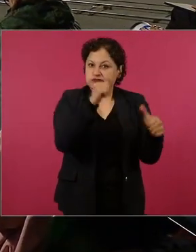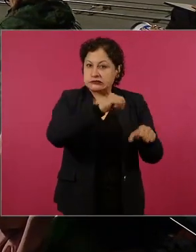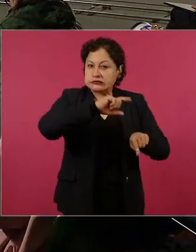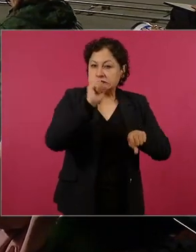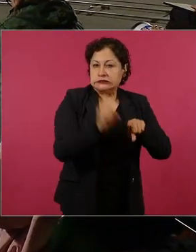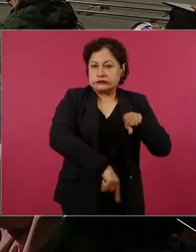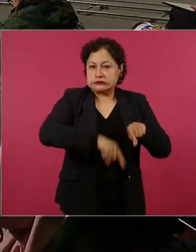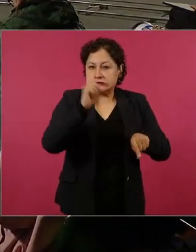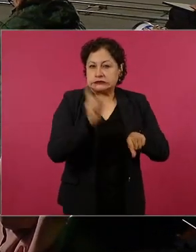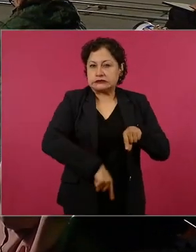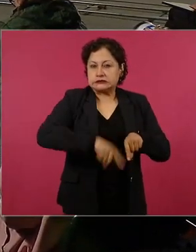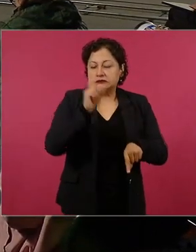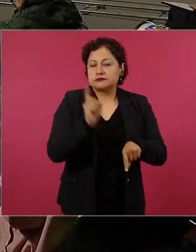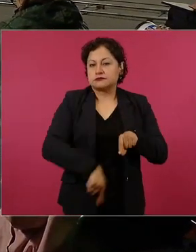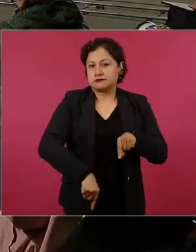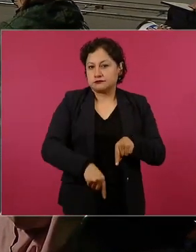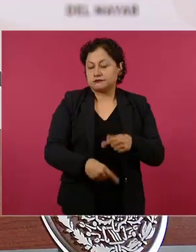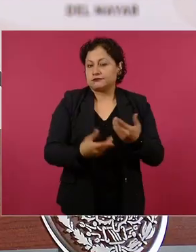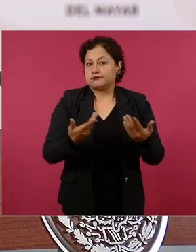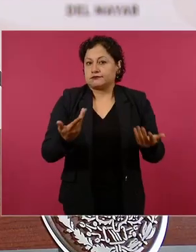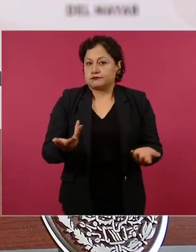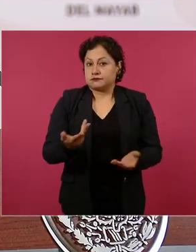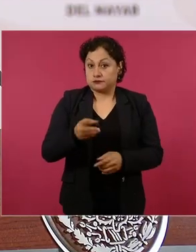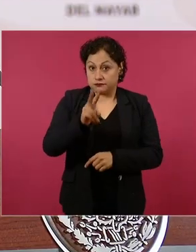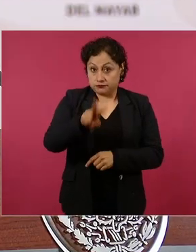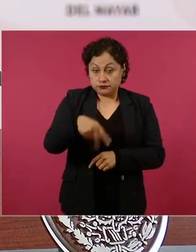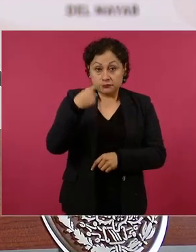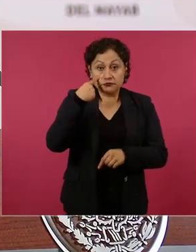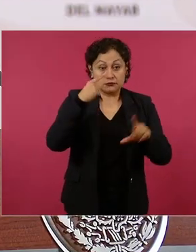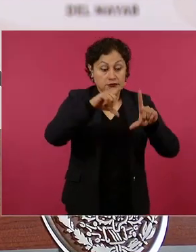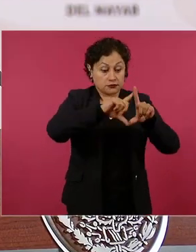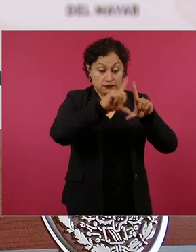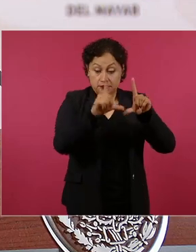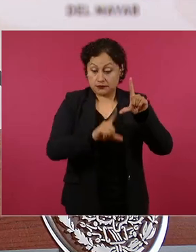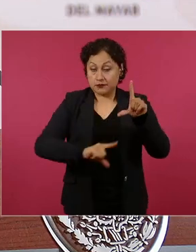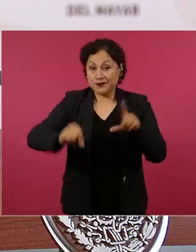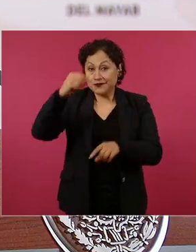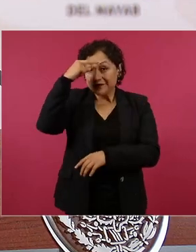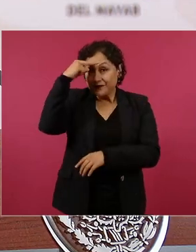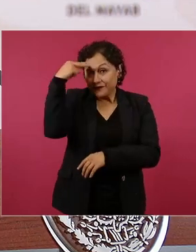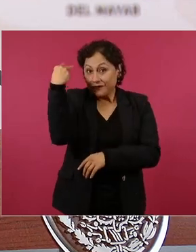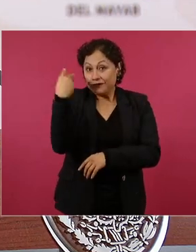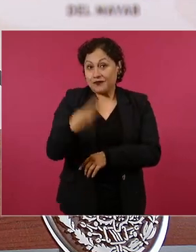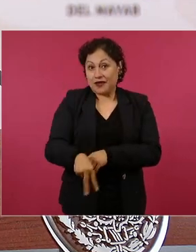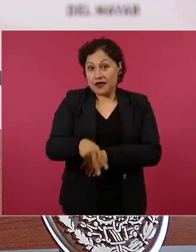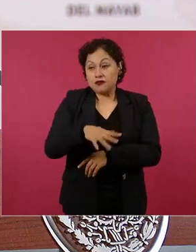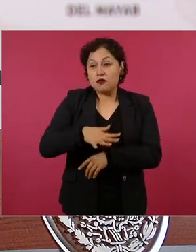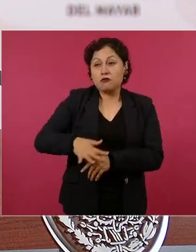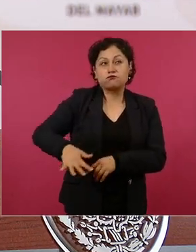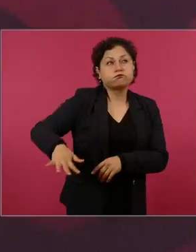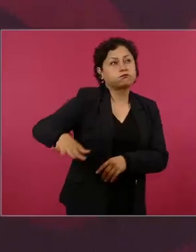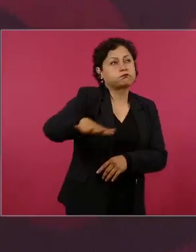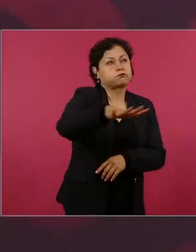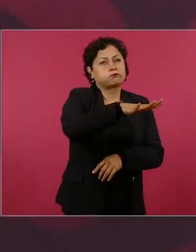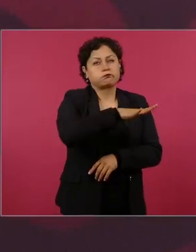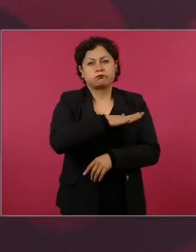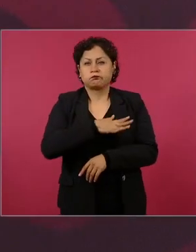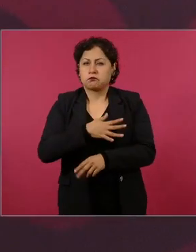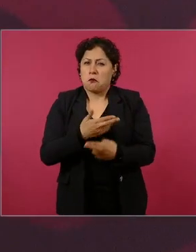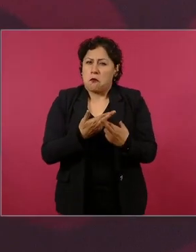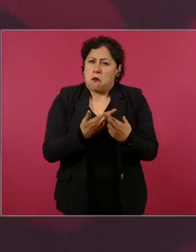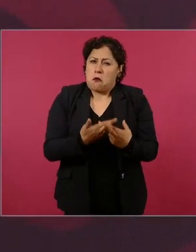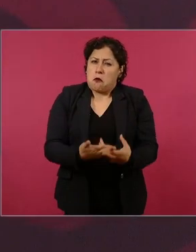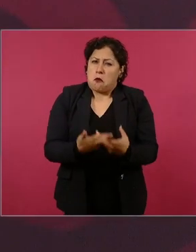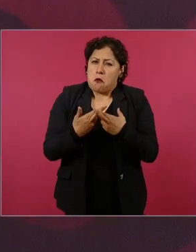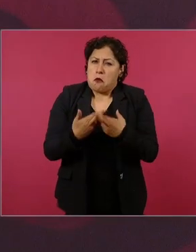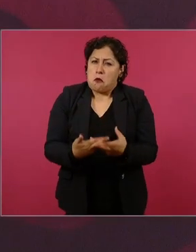Nuestro país tiene muchos recursos naturales, tiene un pueblo bueno, trabajador.